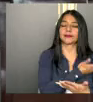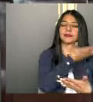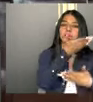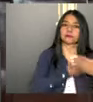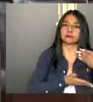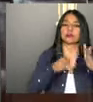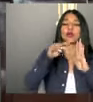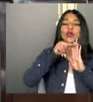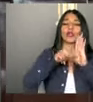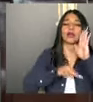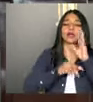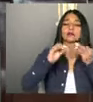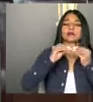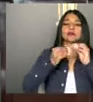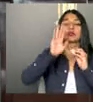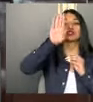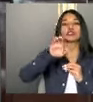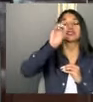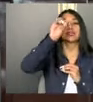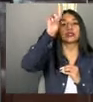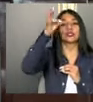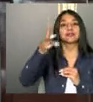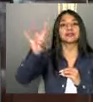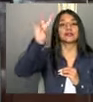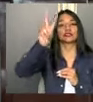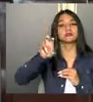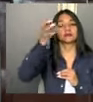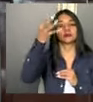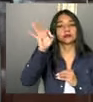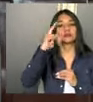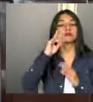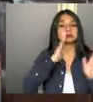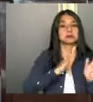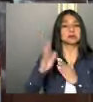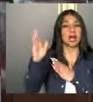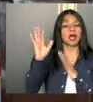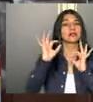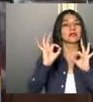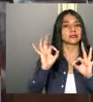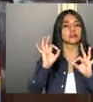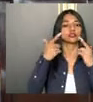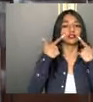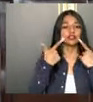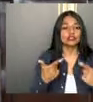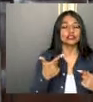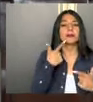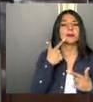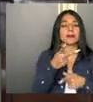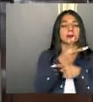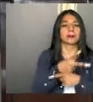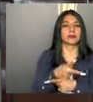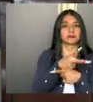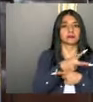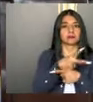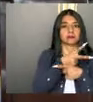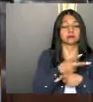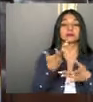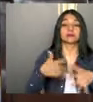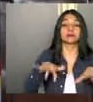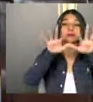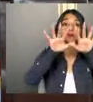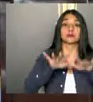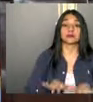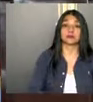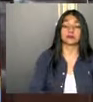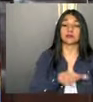ordenanza 017-2019, en el cual se estableció un plan de contingencia que se lo está manejando por parte de la Secretaría de